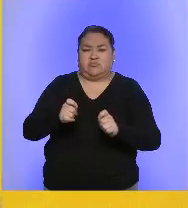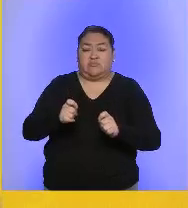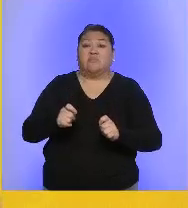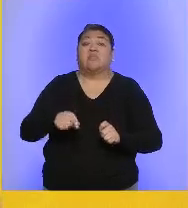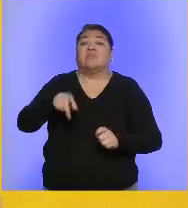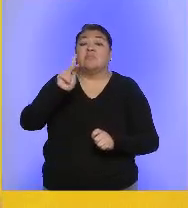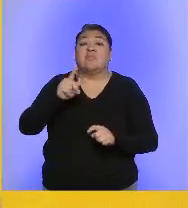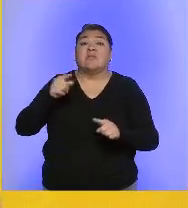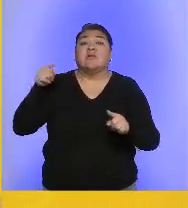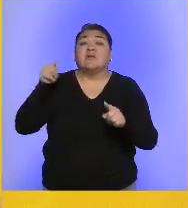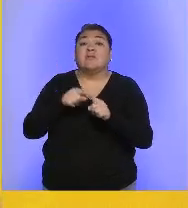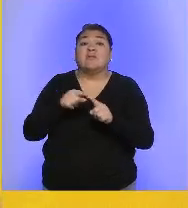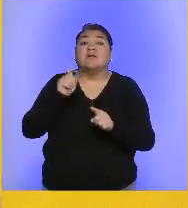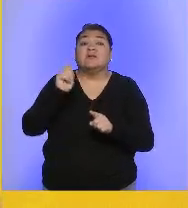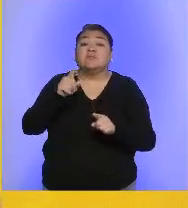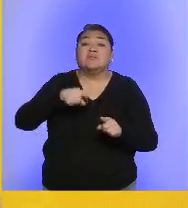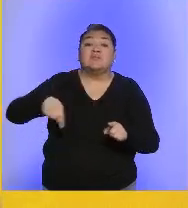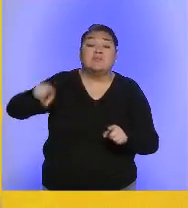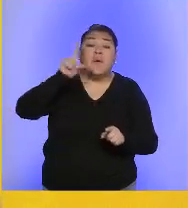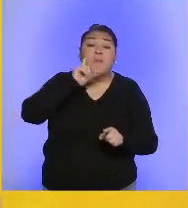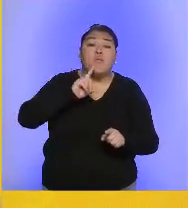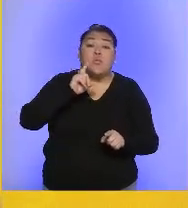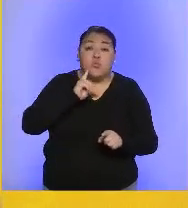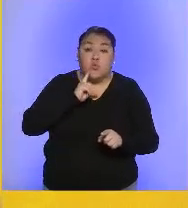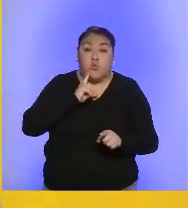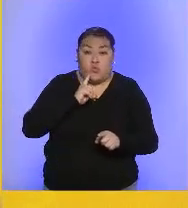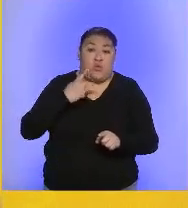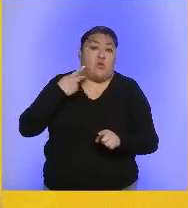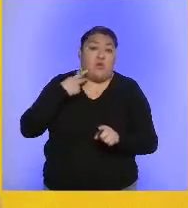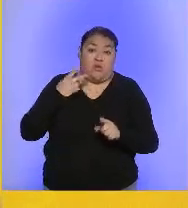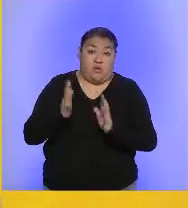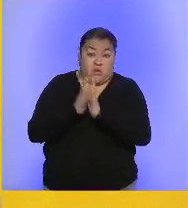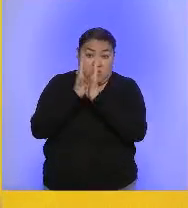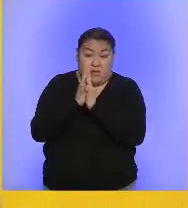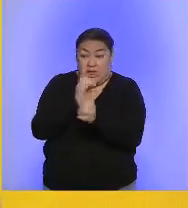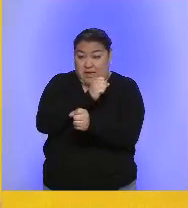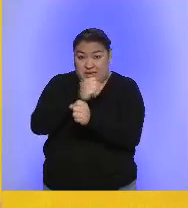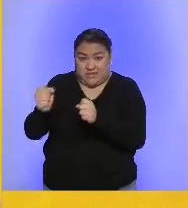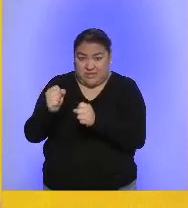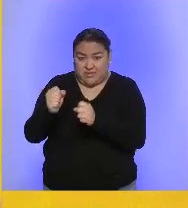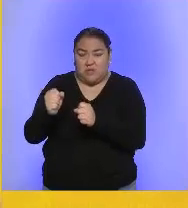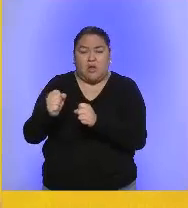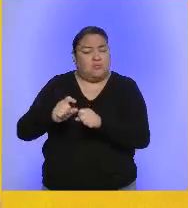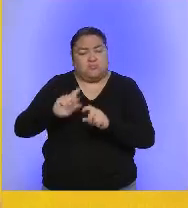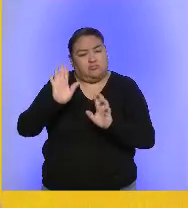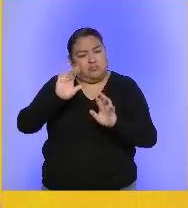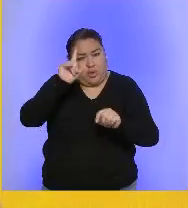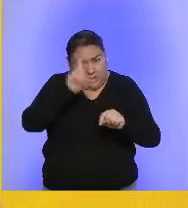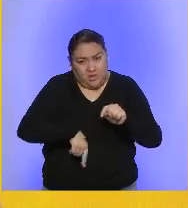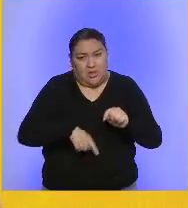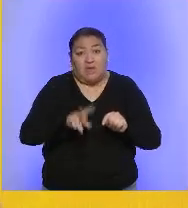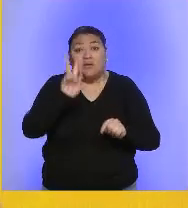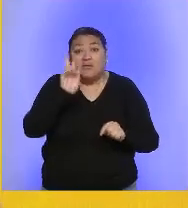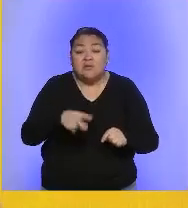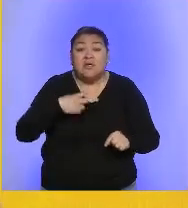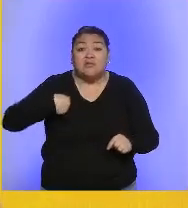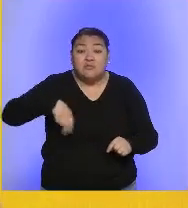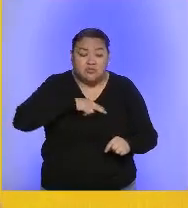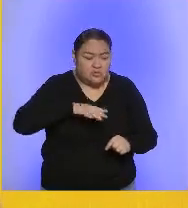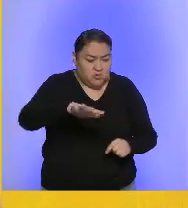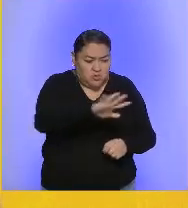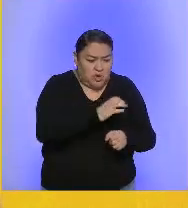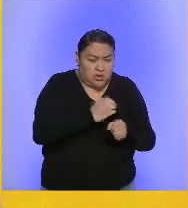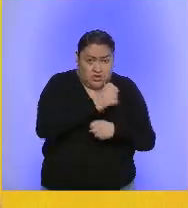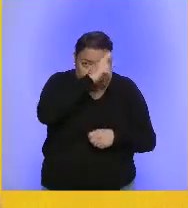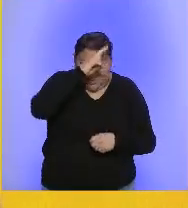violencia. Nayarit se ha caracterizado, también auspiciado por todos nosotros, en que el artículo 14 de la ley